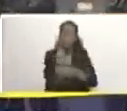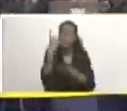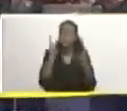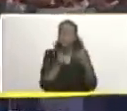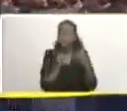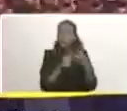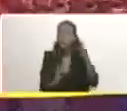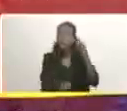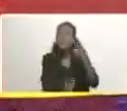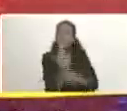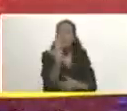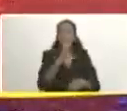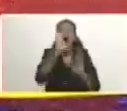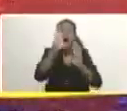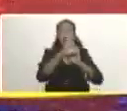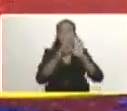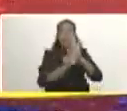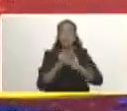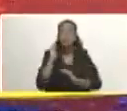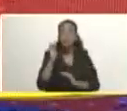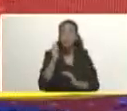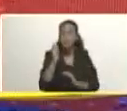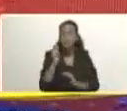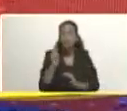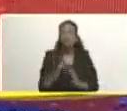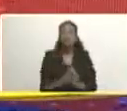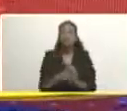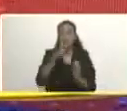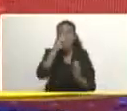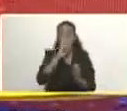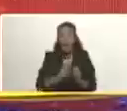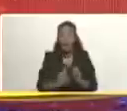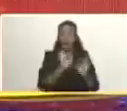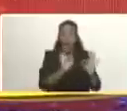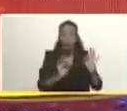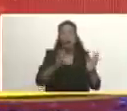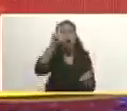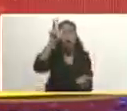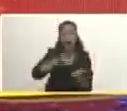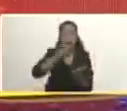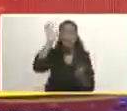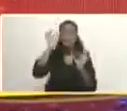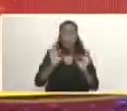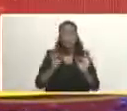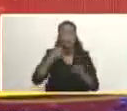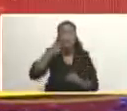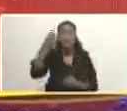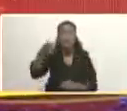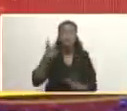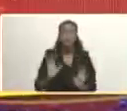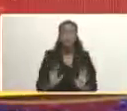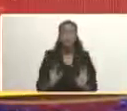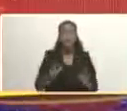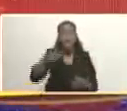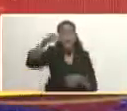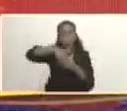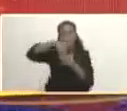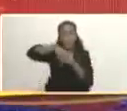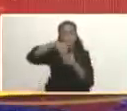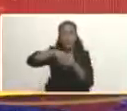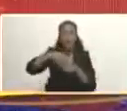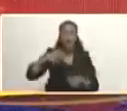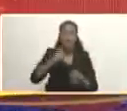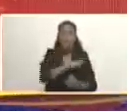con el nacimiento de la Constitución de la República Bolivariana de Venezuela, pacto técnico político aprobado en referéndum por el